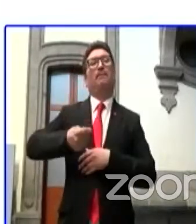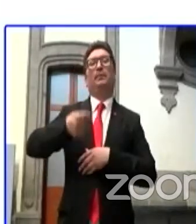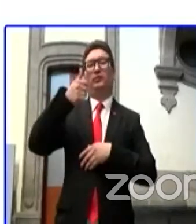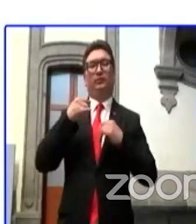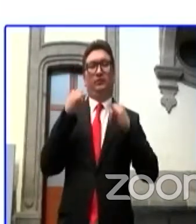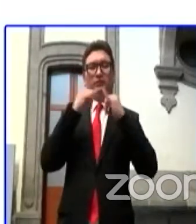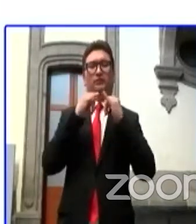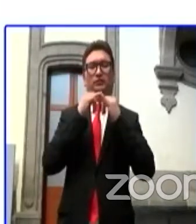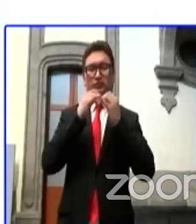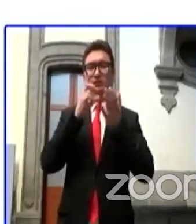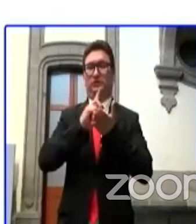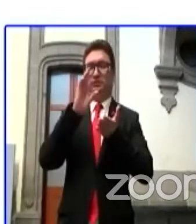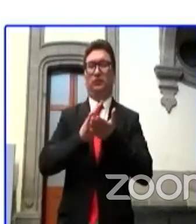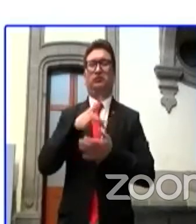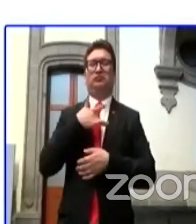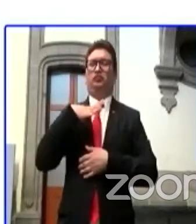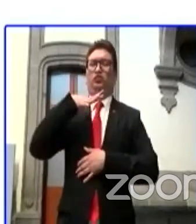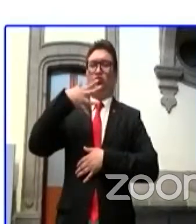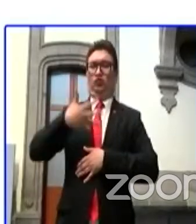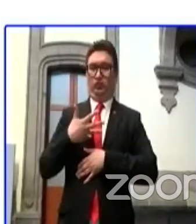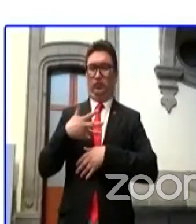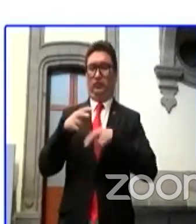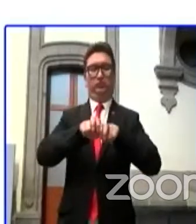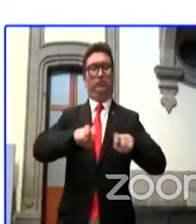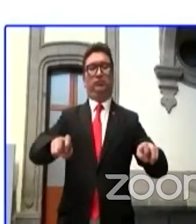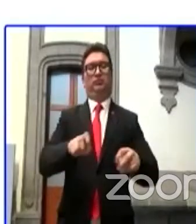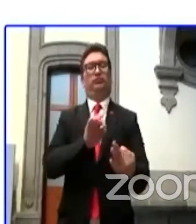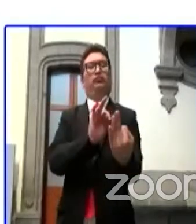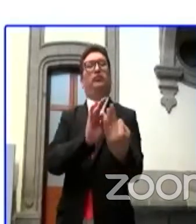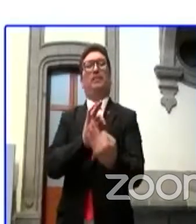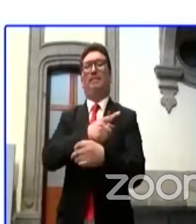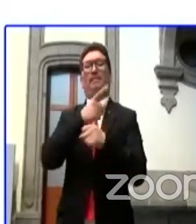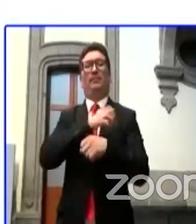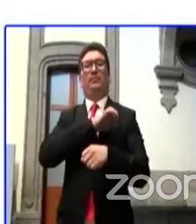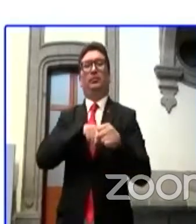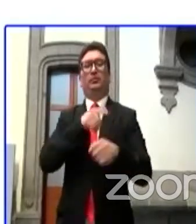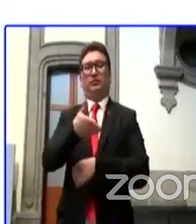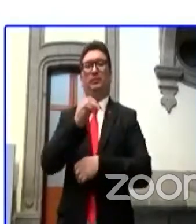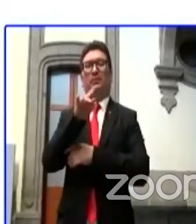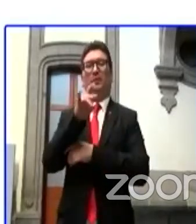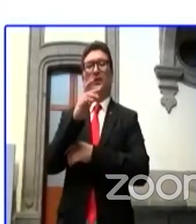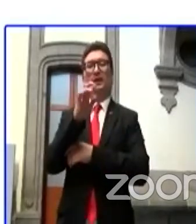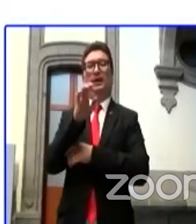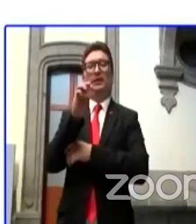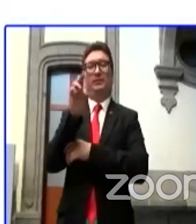y me enorgullece tenerte en primera fila. Muchísimas gracias, Mari Carmen.